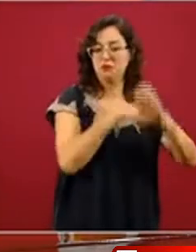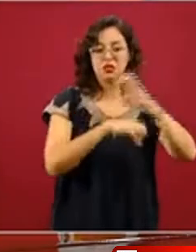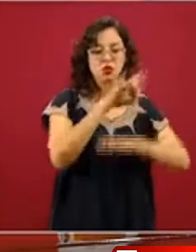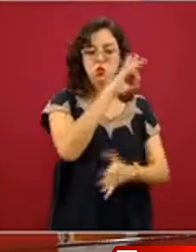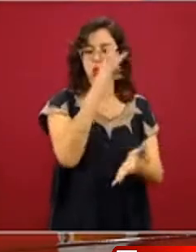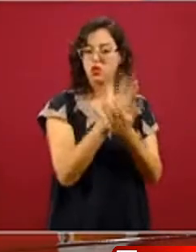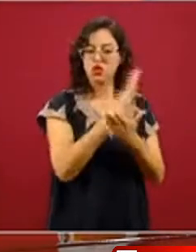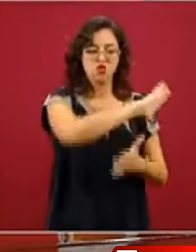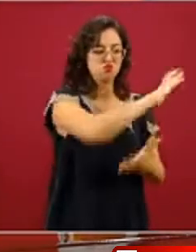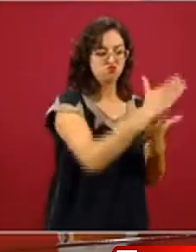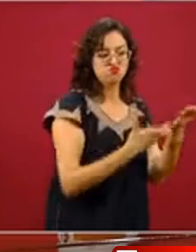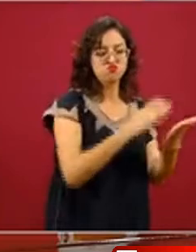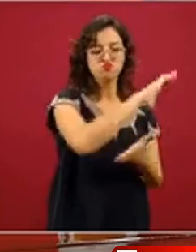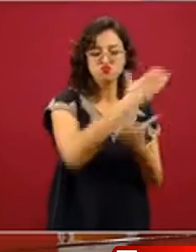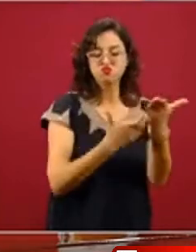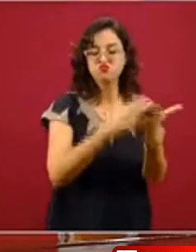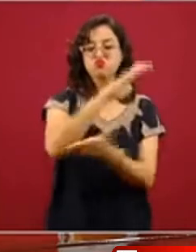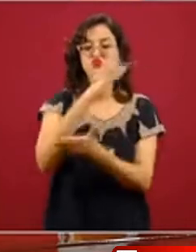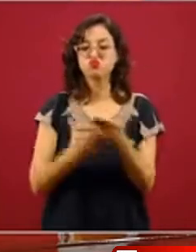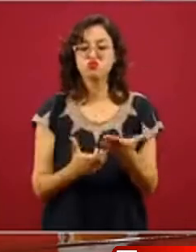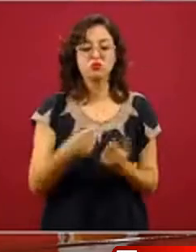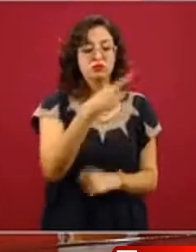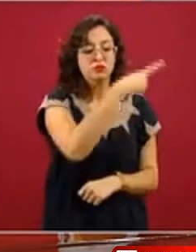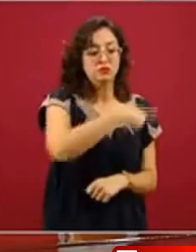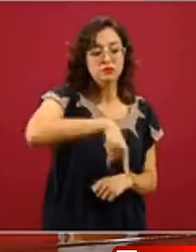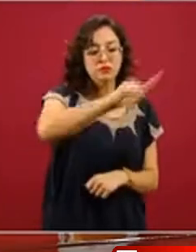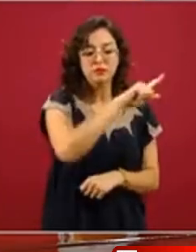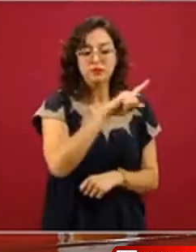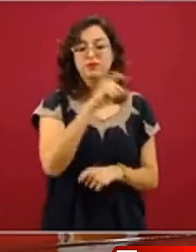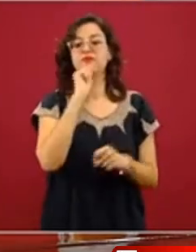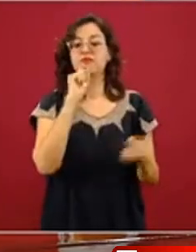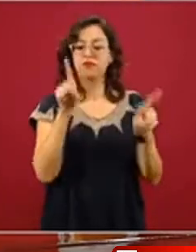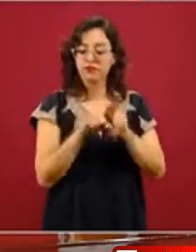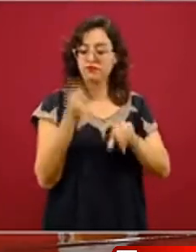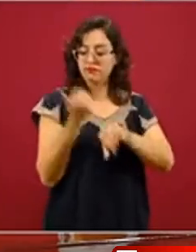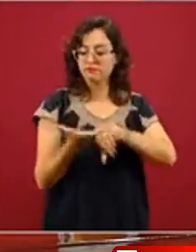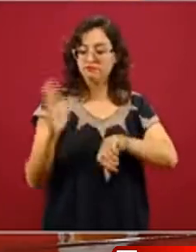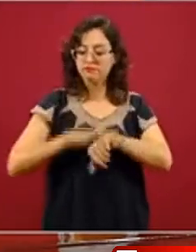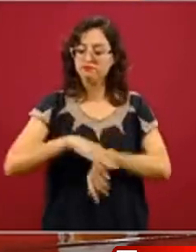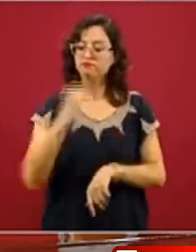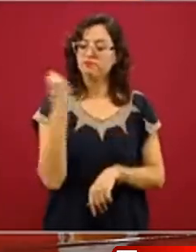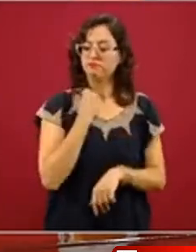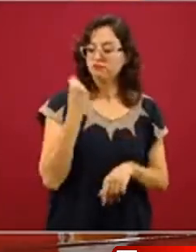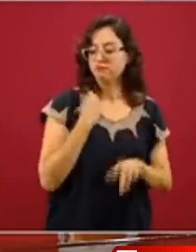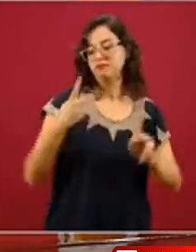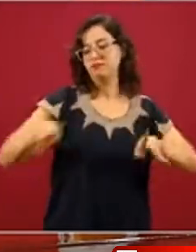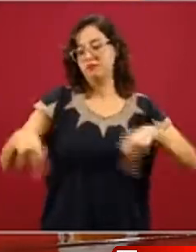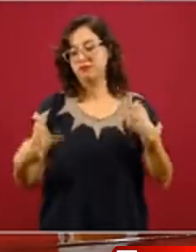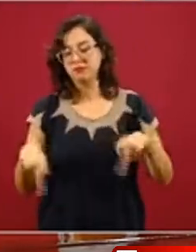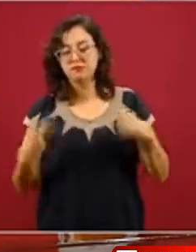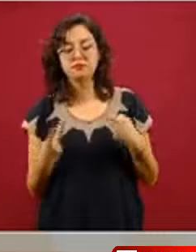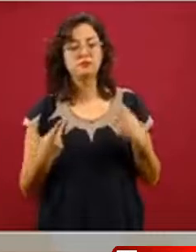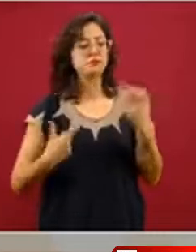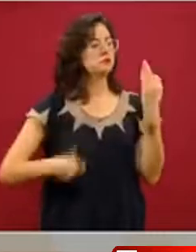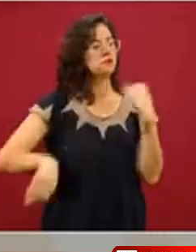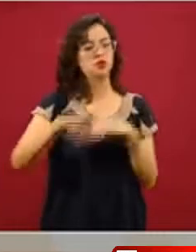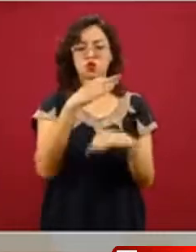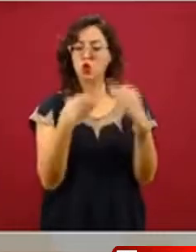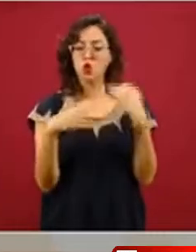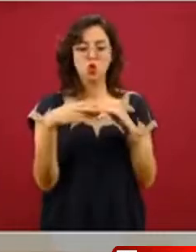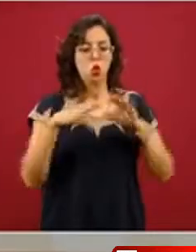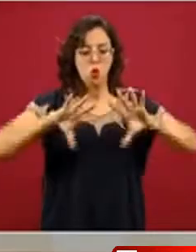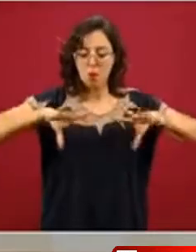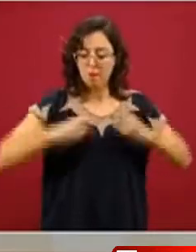distribuidoras, mismas que además hacían la representación jurídica, la comercialización y todo